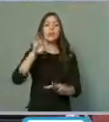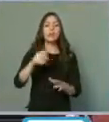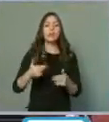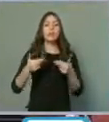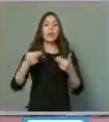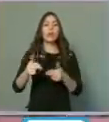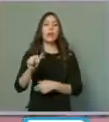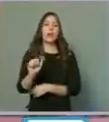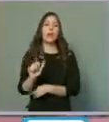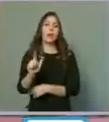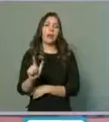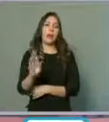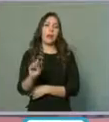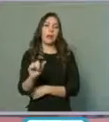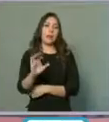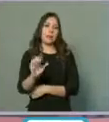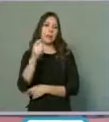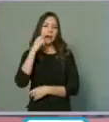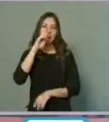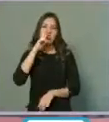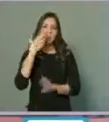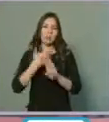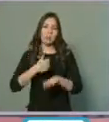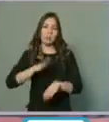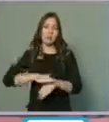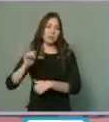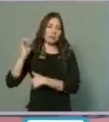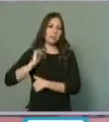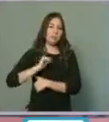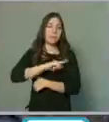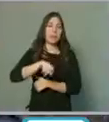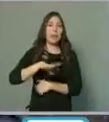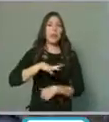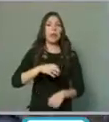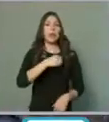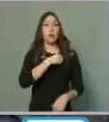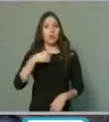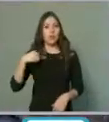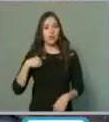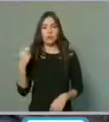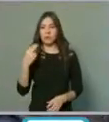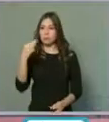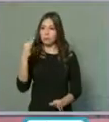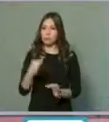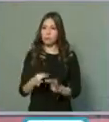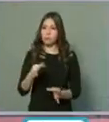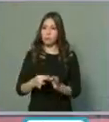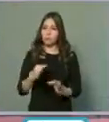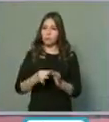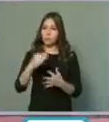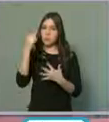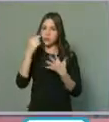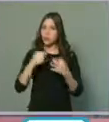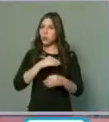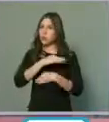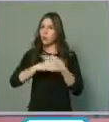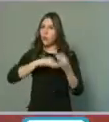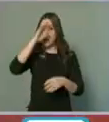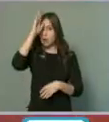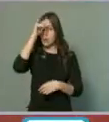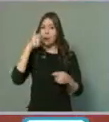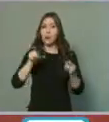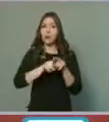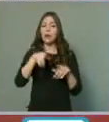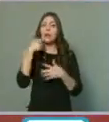cargo de albacea, y ese albacea tiene básicamente obligaciones, o sea, tiene que dar cumplimiento a la última voluntad del testador cuando hubo